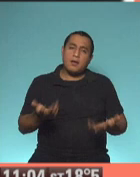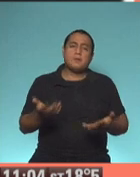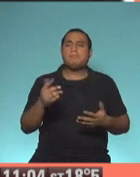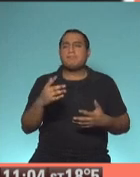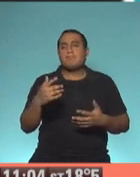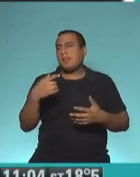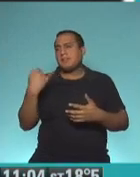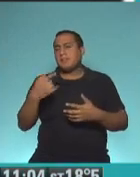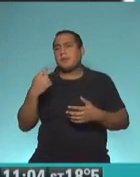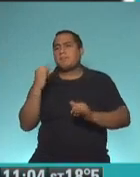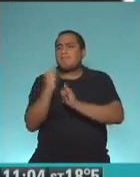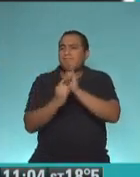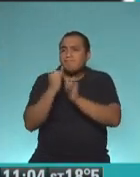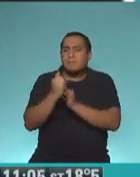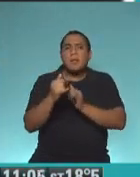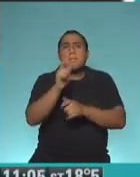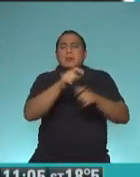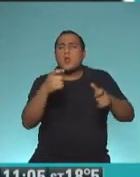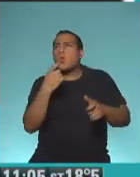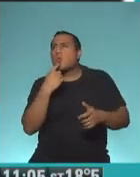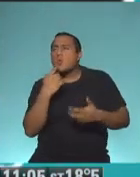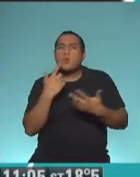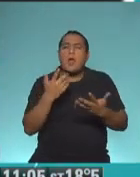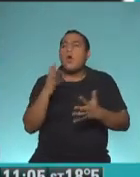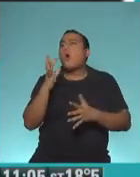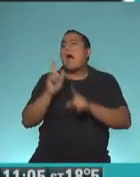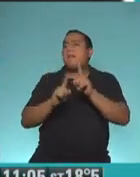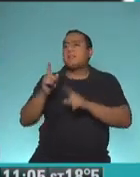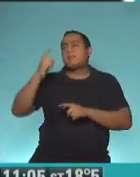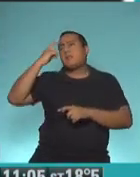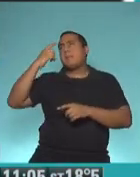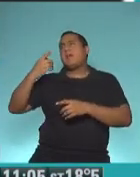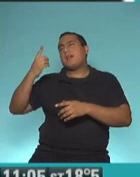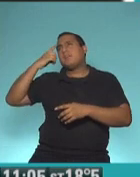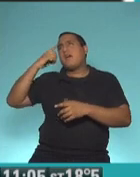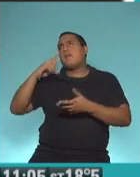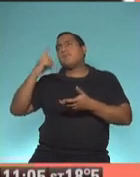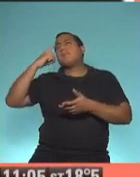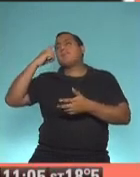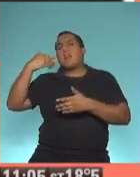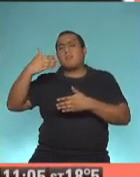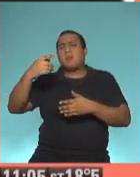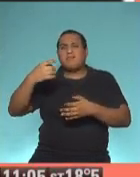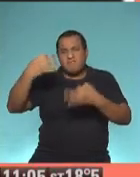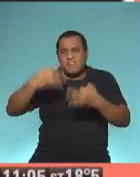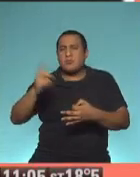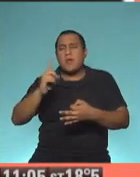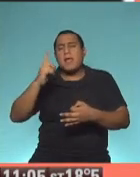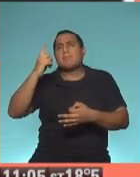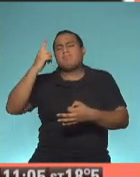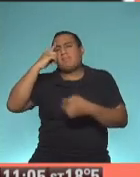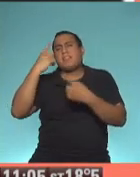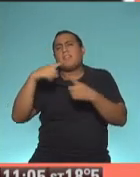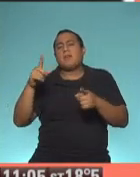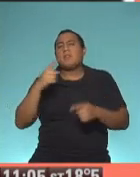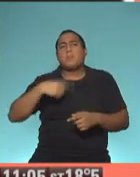de ir al sentido común y a evacuar las dudas y los mitos que hay en algo que además es nuevo y que por supuesto para toda la sociedad es algo que no manejamos